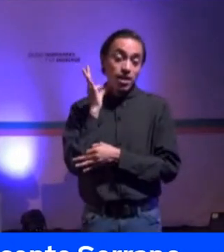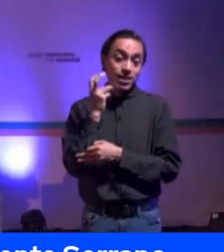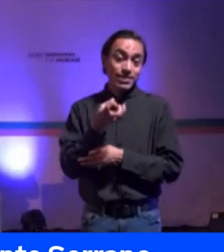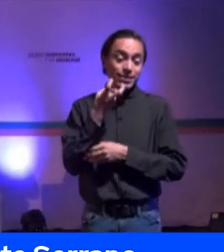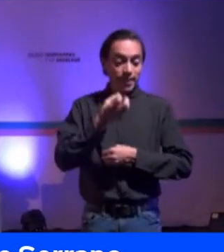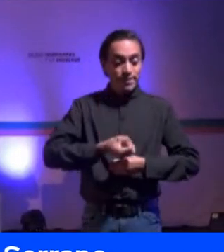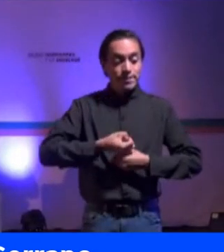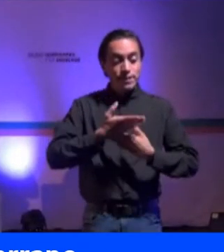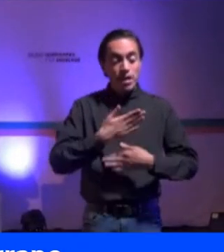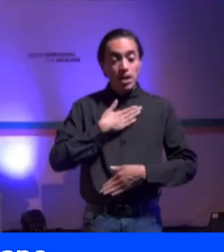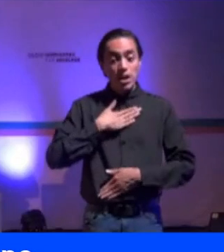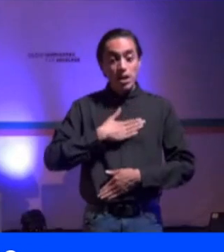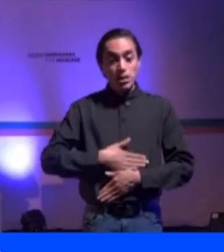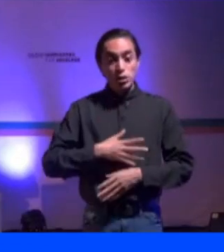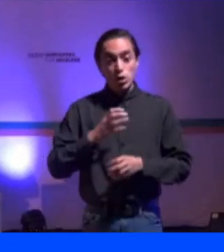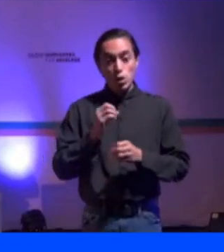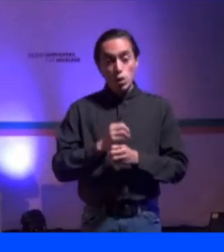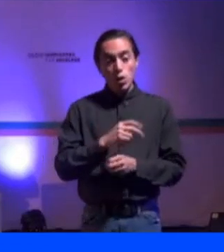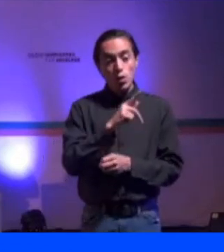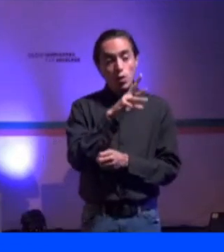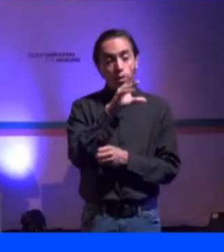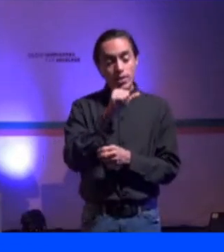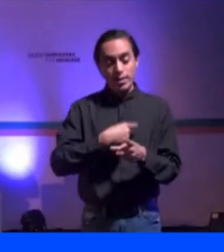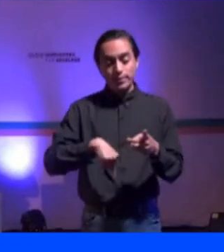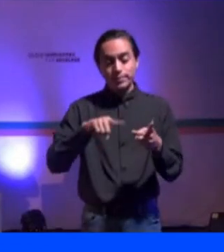las procuradurías o las fiscalías la